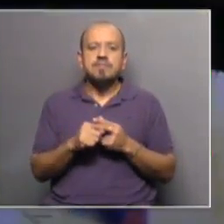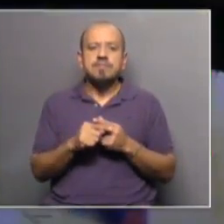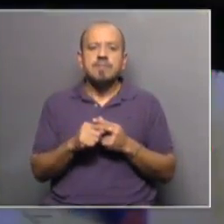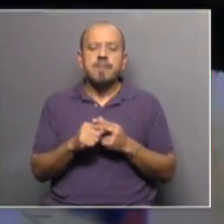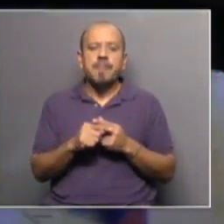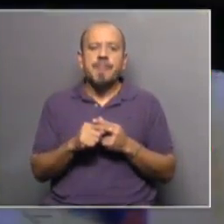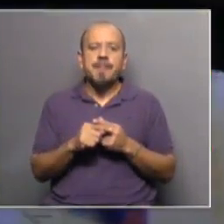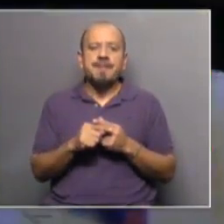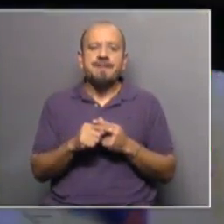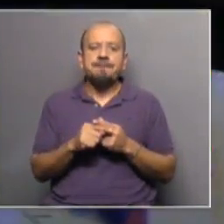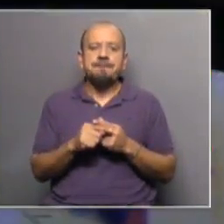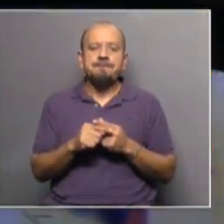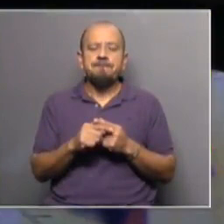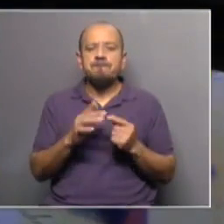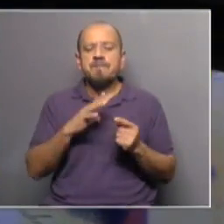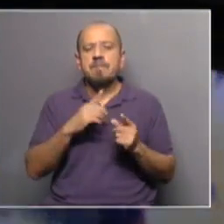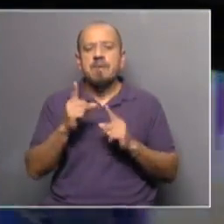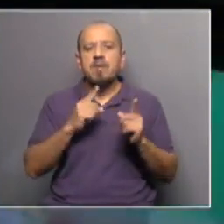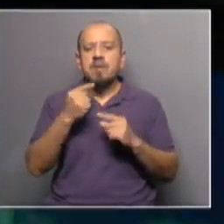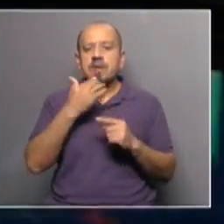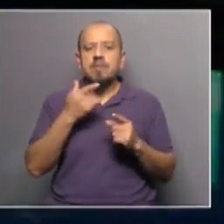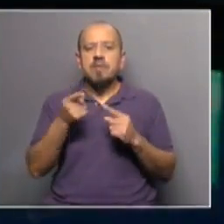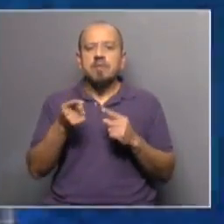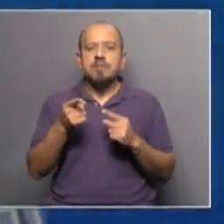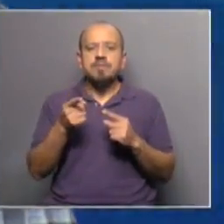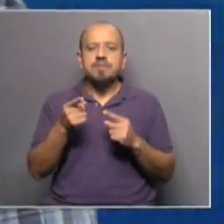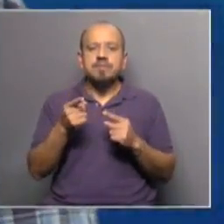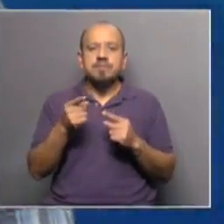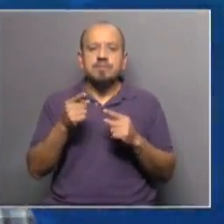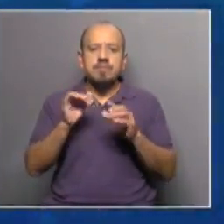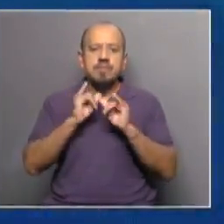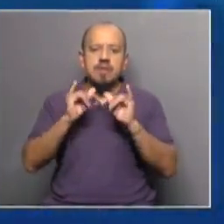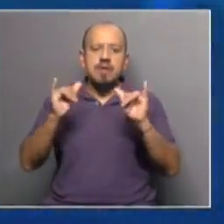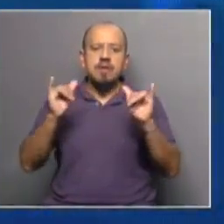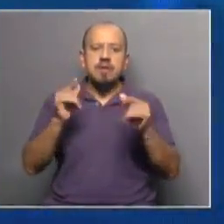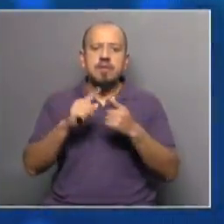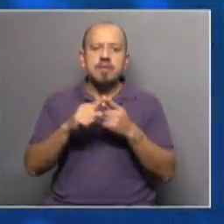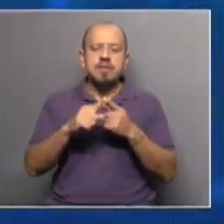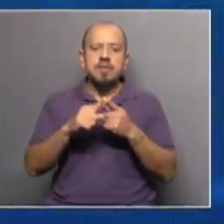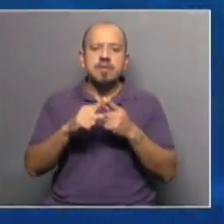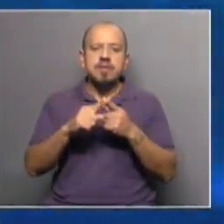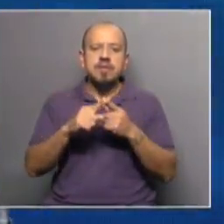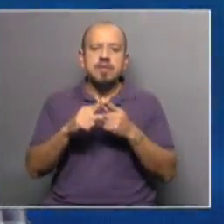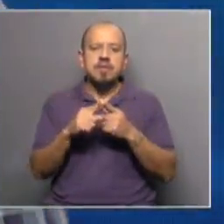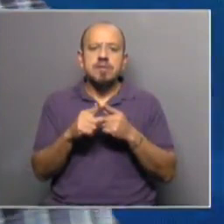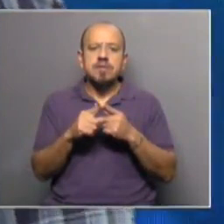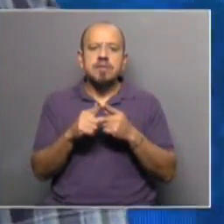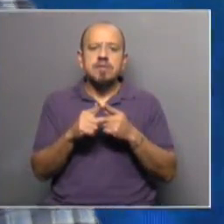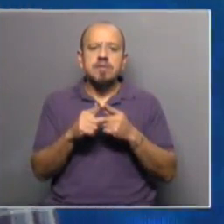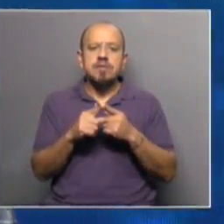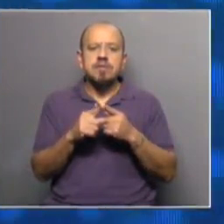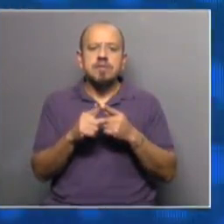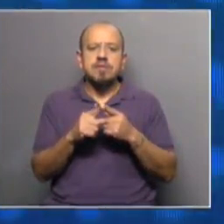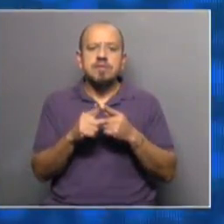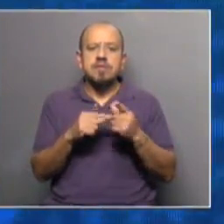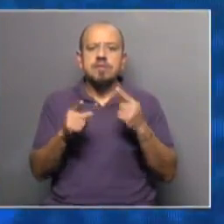Hay algunos ejemplos, ¿no? de deportistas que se han sumado a la campaña de Imágenes del Silencio. Es verdad, claro. Desde, bueno,